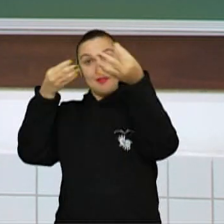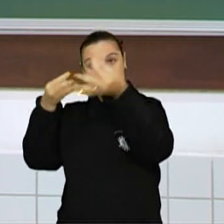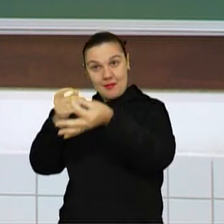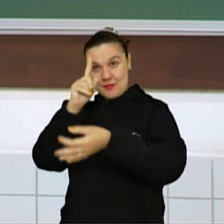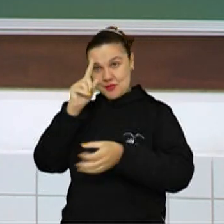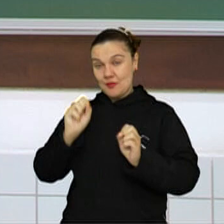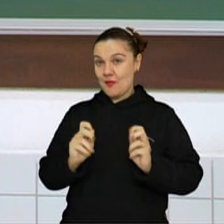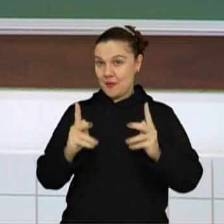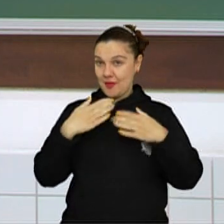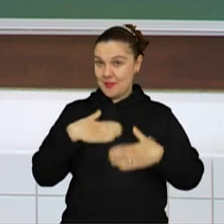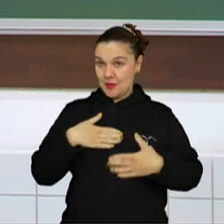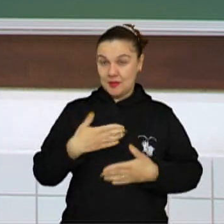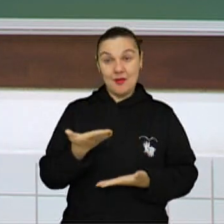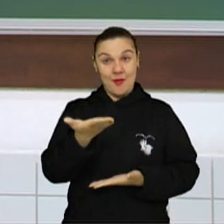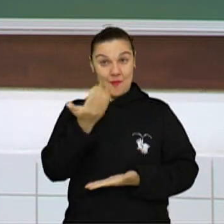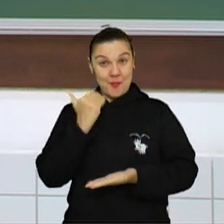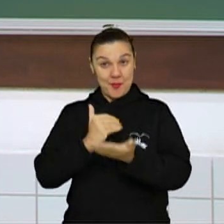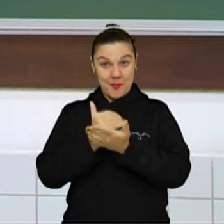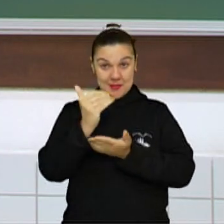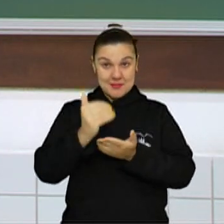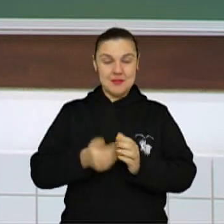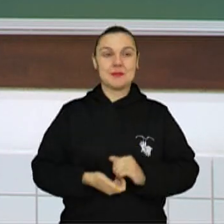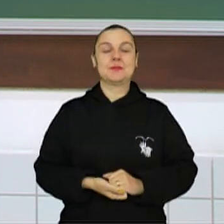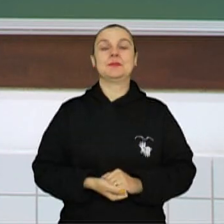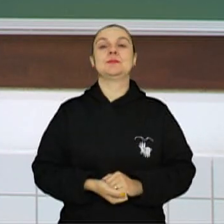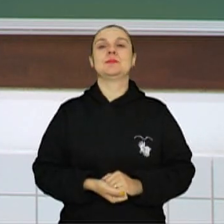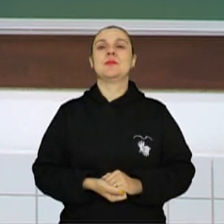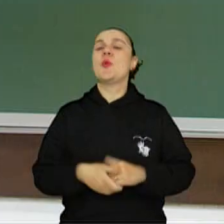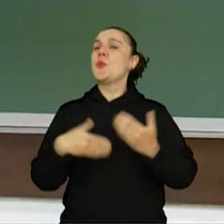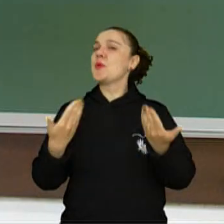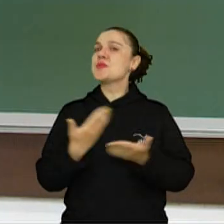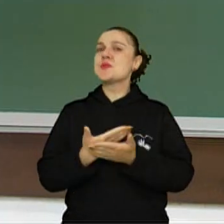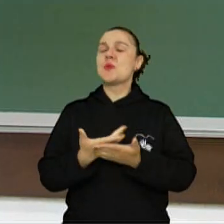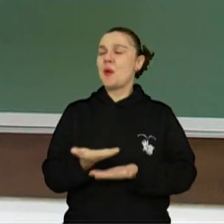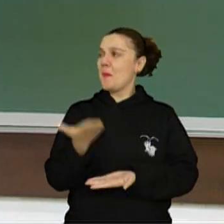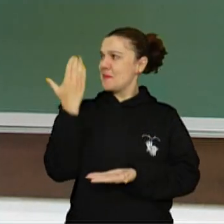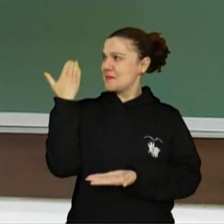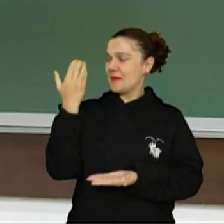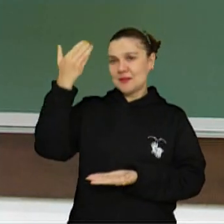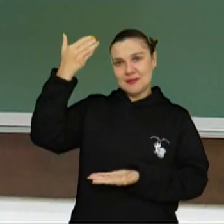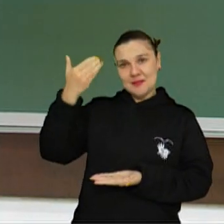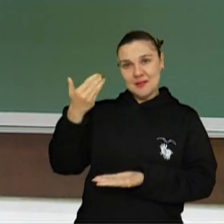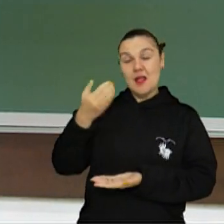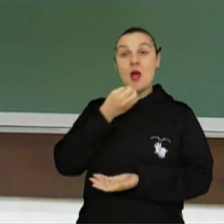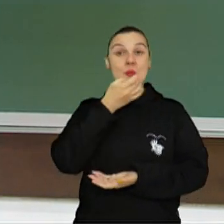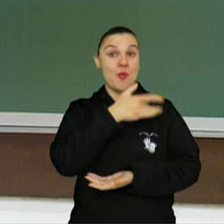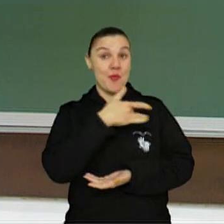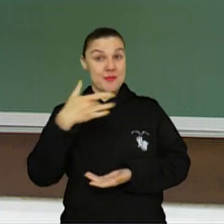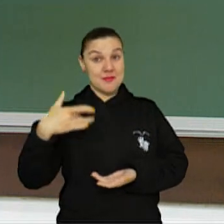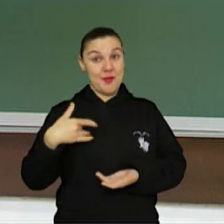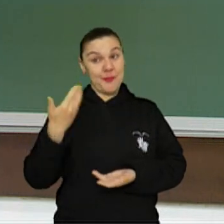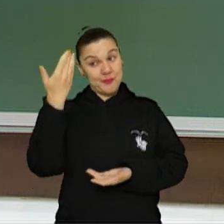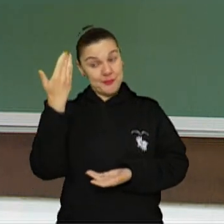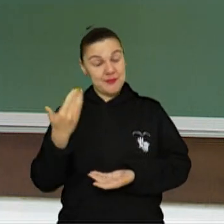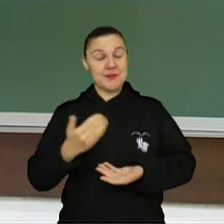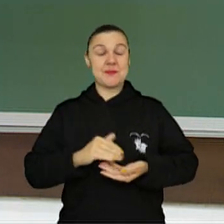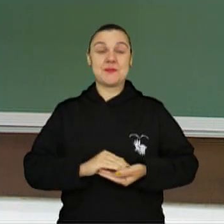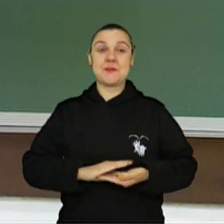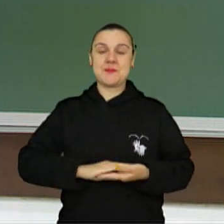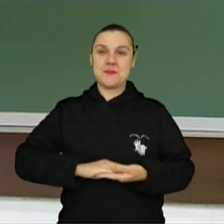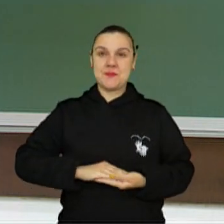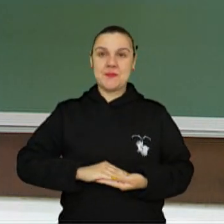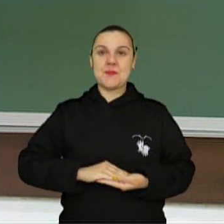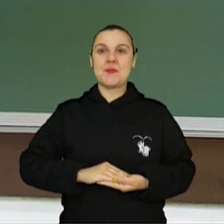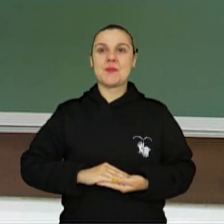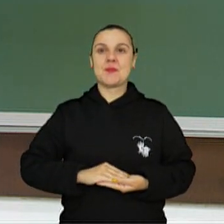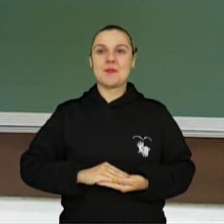combinado. Tranquilo? Vamos a empezar a ver que vimos en la clase pasada, la buena salud. Trabajamos ahí el